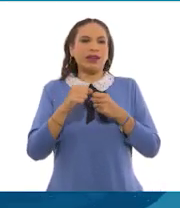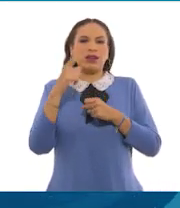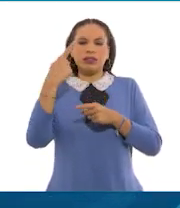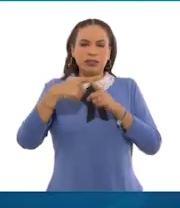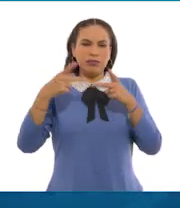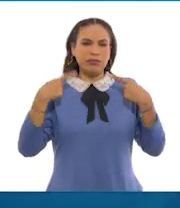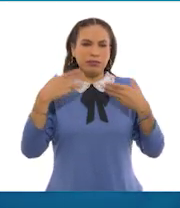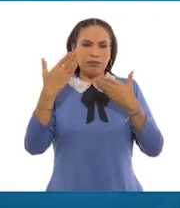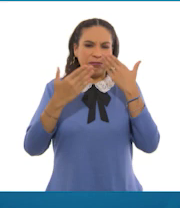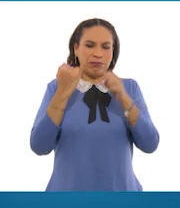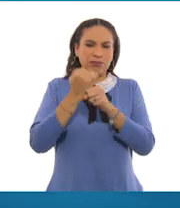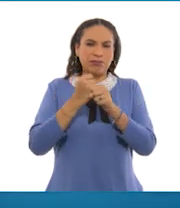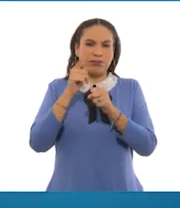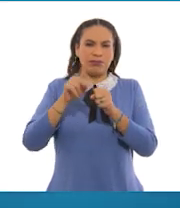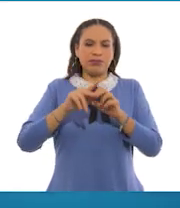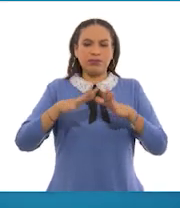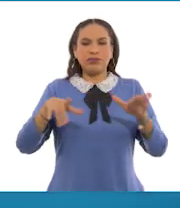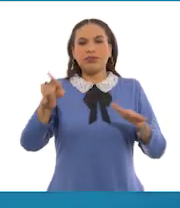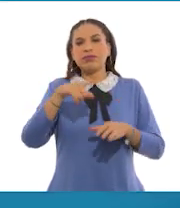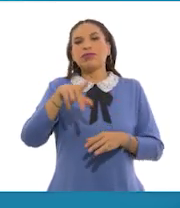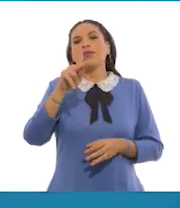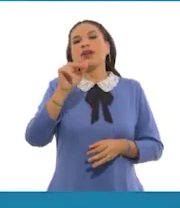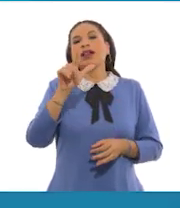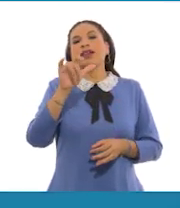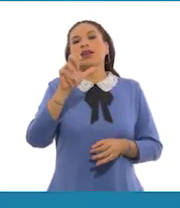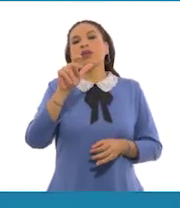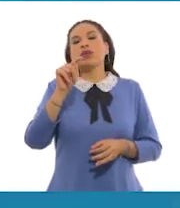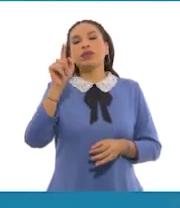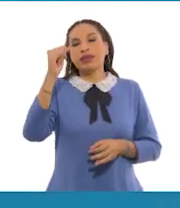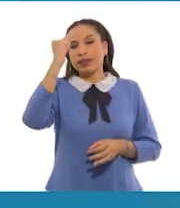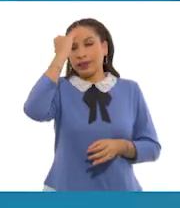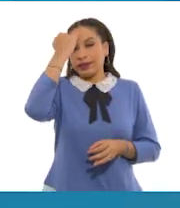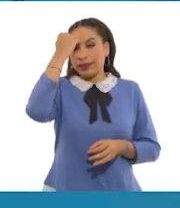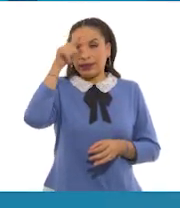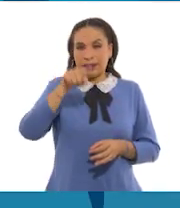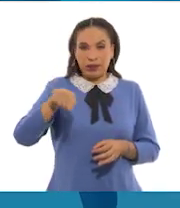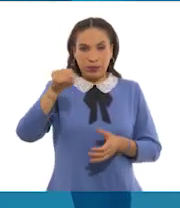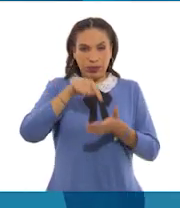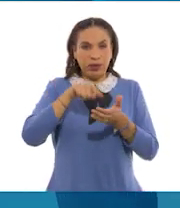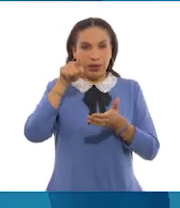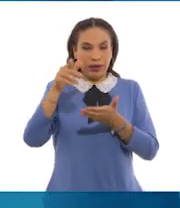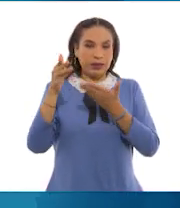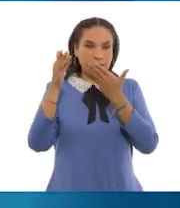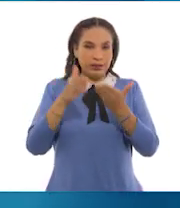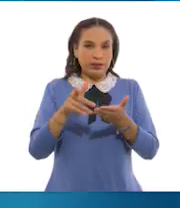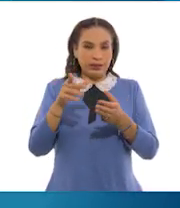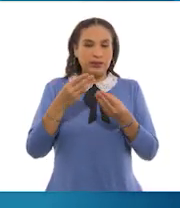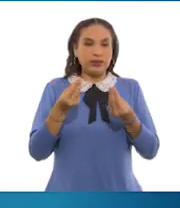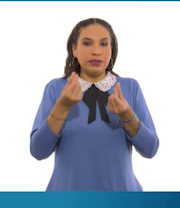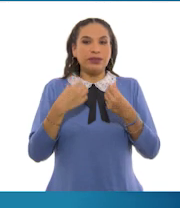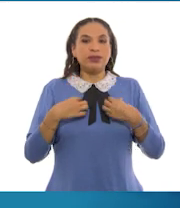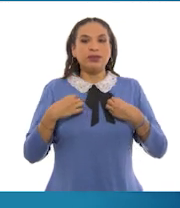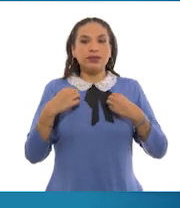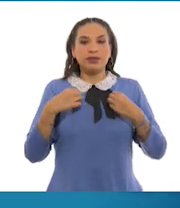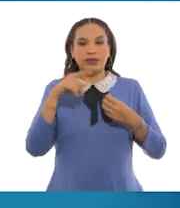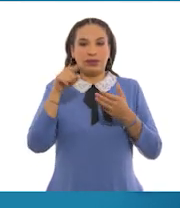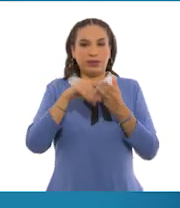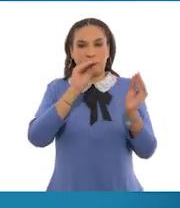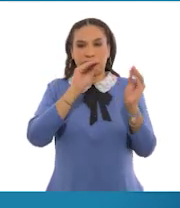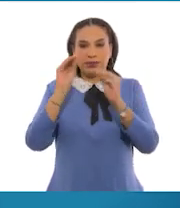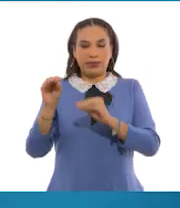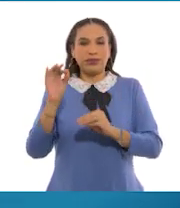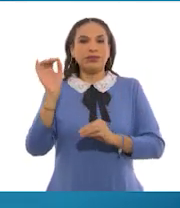estudiosos, viene del puerto de Palicut, en la India, que era de donde llegaban esas telas a las